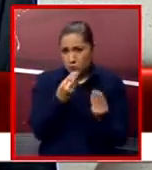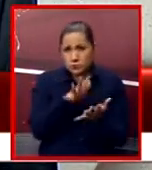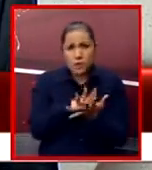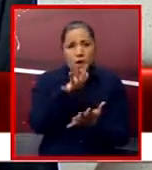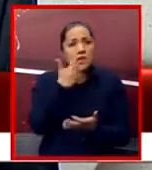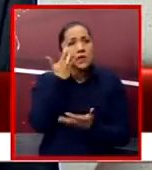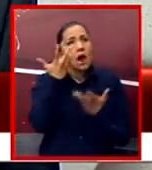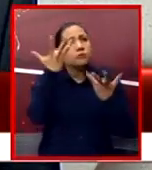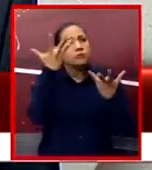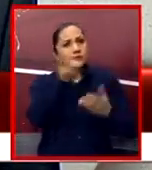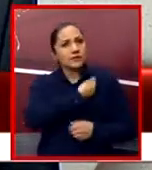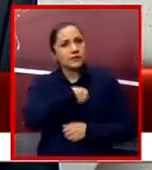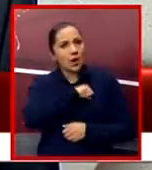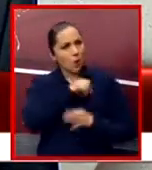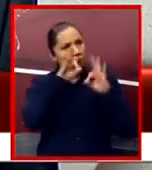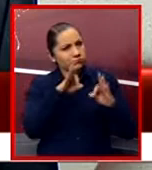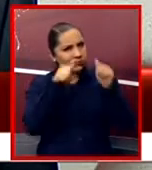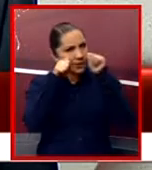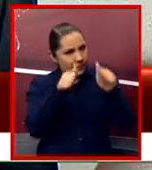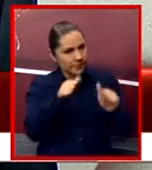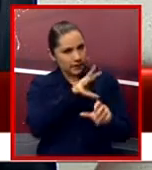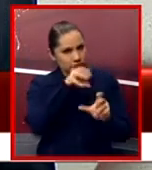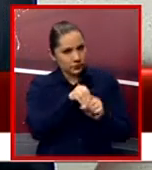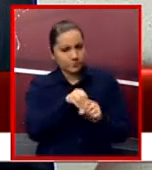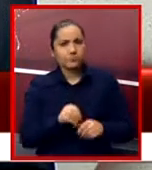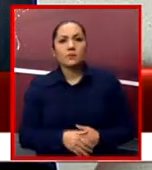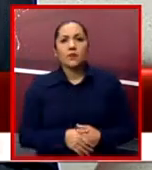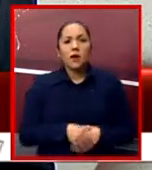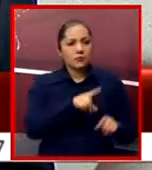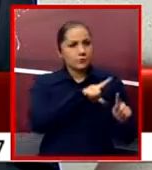Cerca de 23,000 unidades de atención ambulatoria,